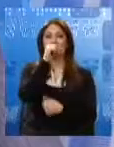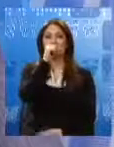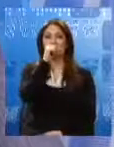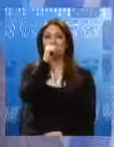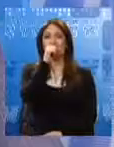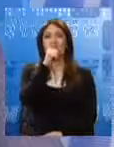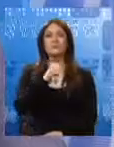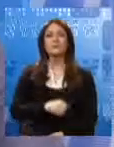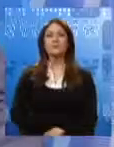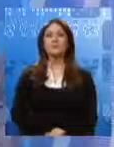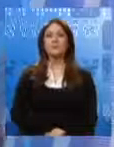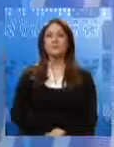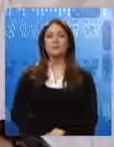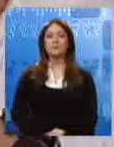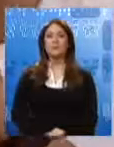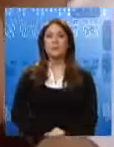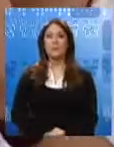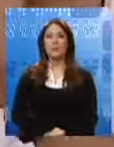35